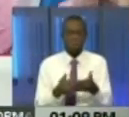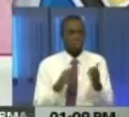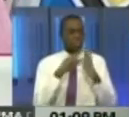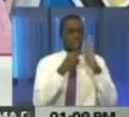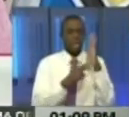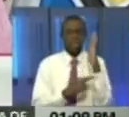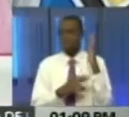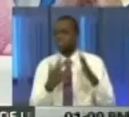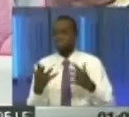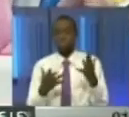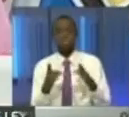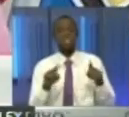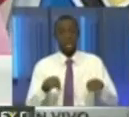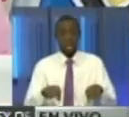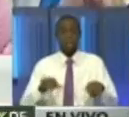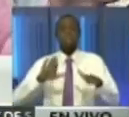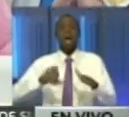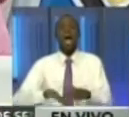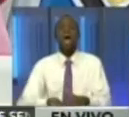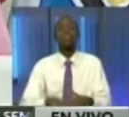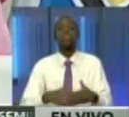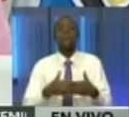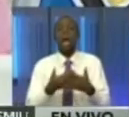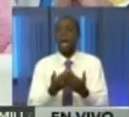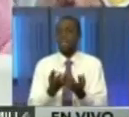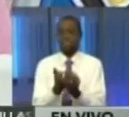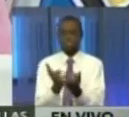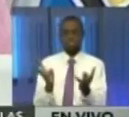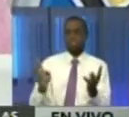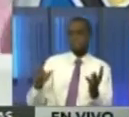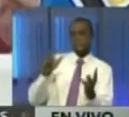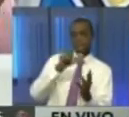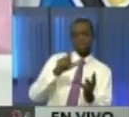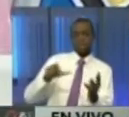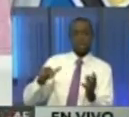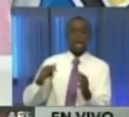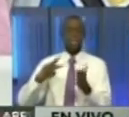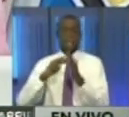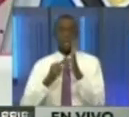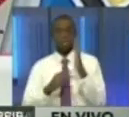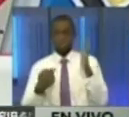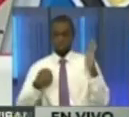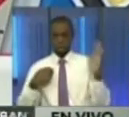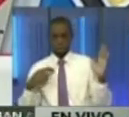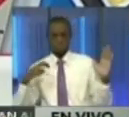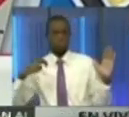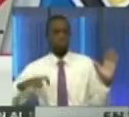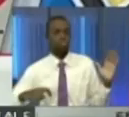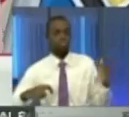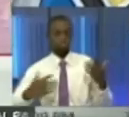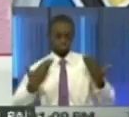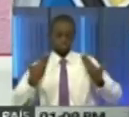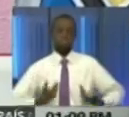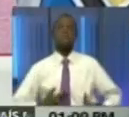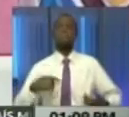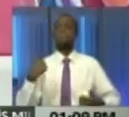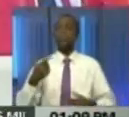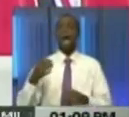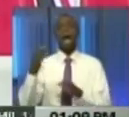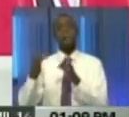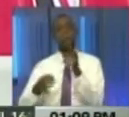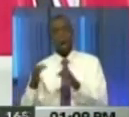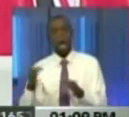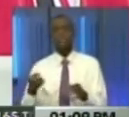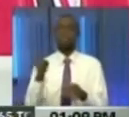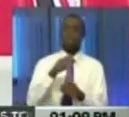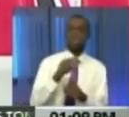Aquí, en una madrugada, un grupo de técnicos, entre los cuales me incluyo, y de abogados y de funcionarios del Consejo